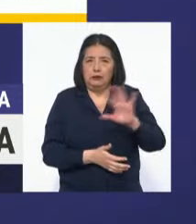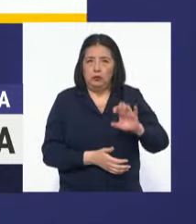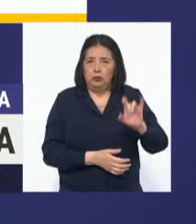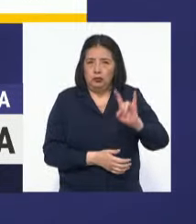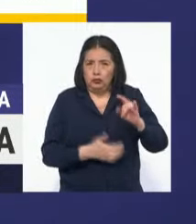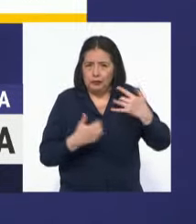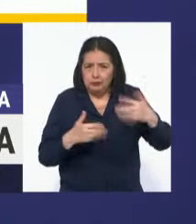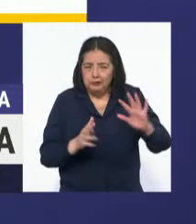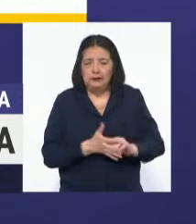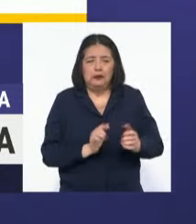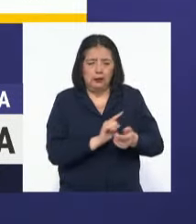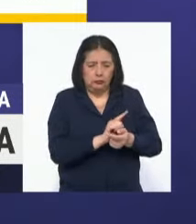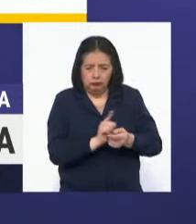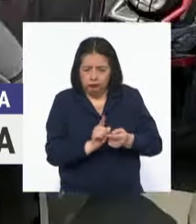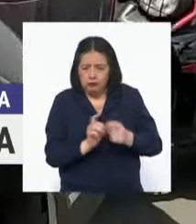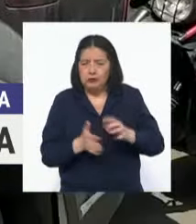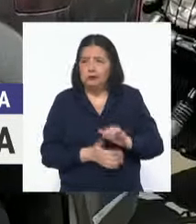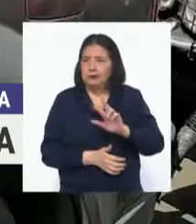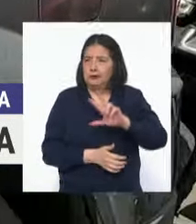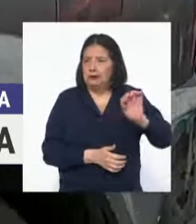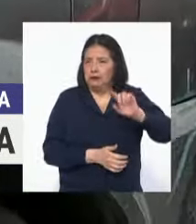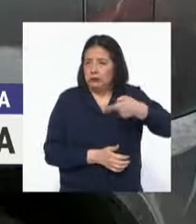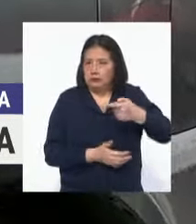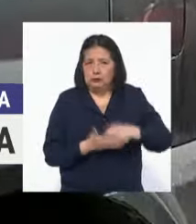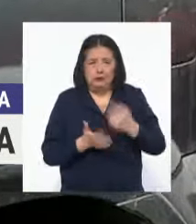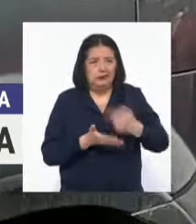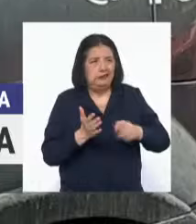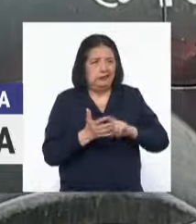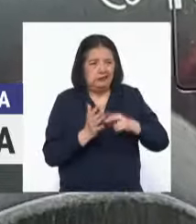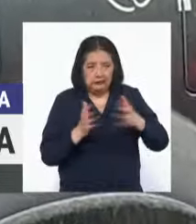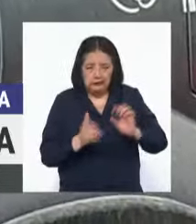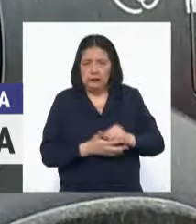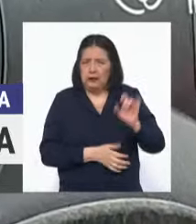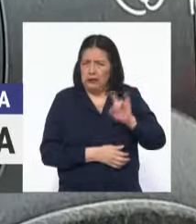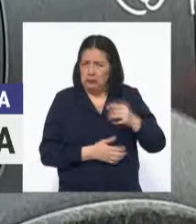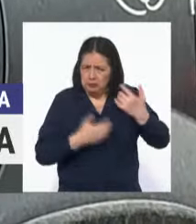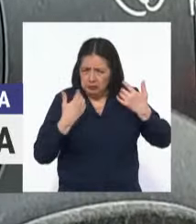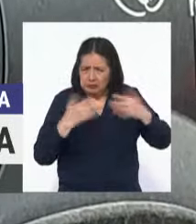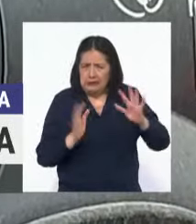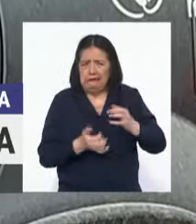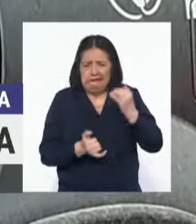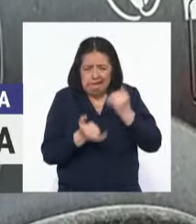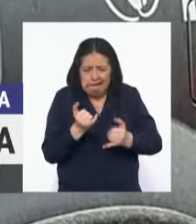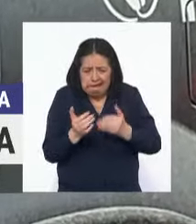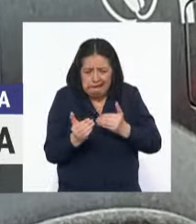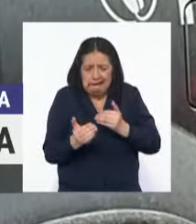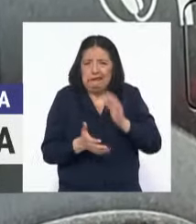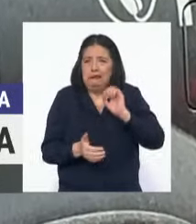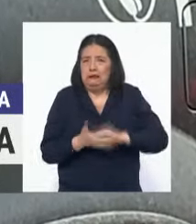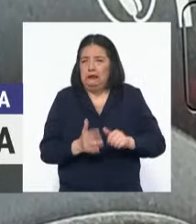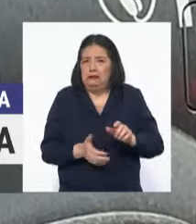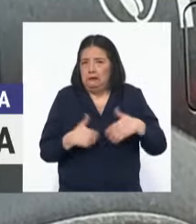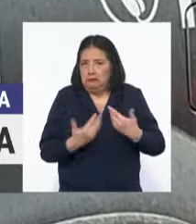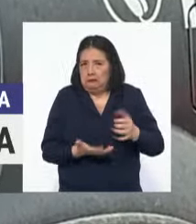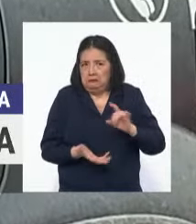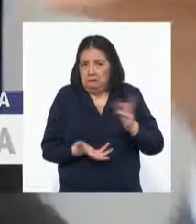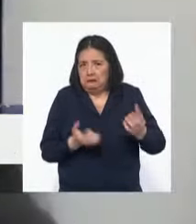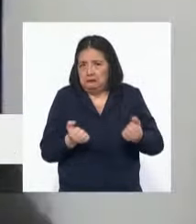un kilometraje de hasta 300.000 kilómetros, es decir, trajinados y casi completando la vida útil